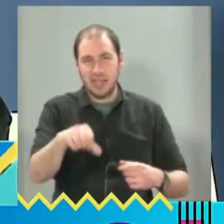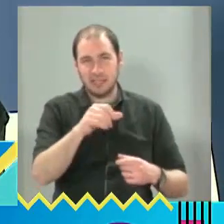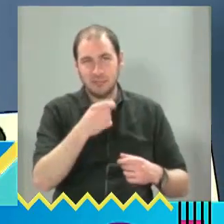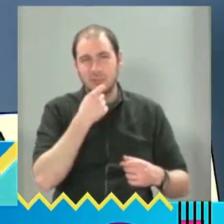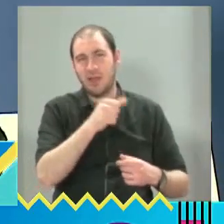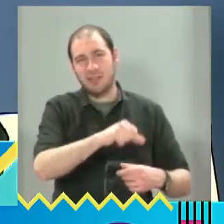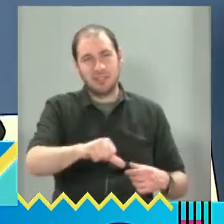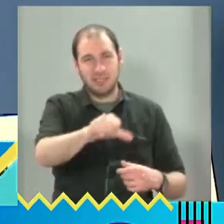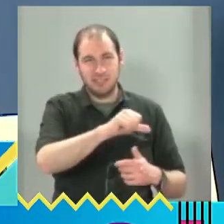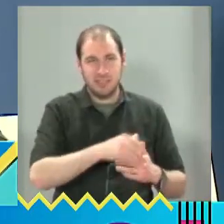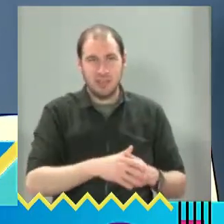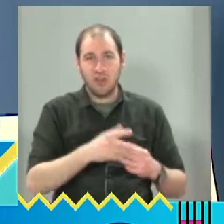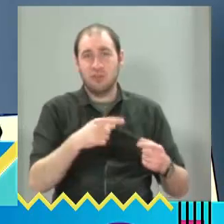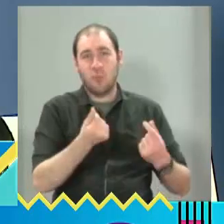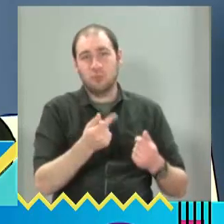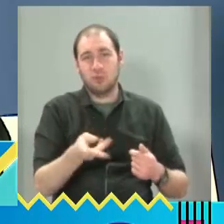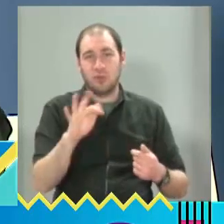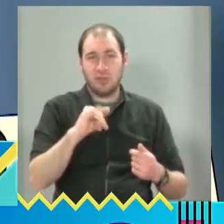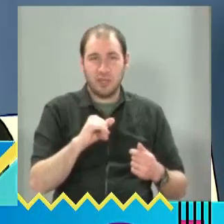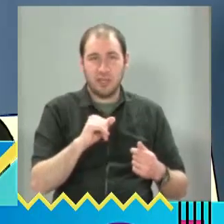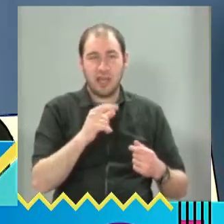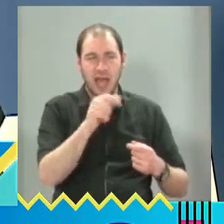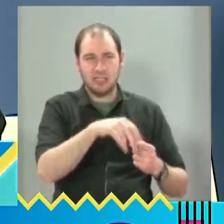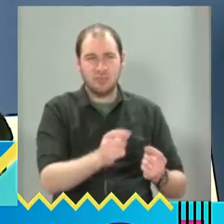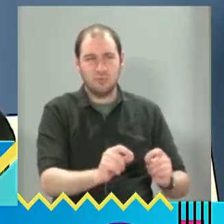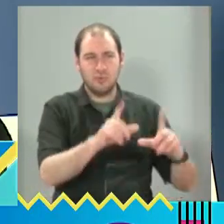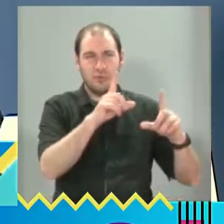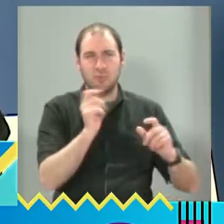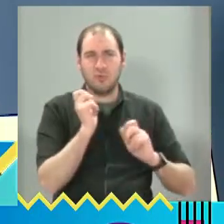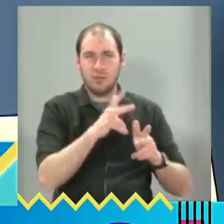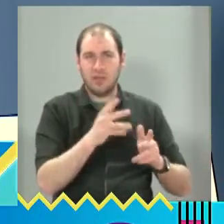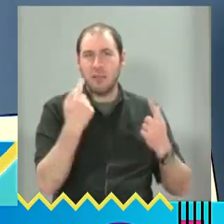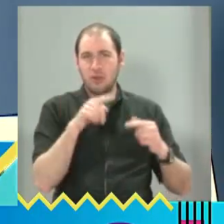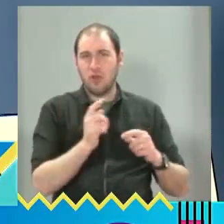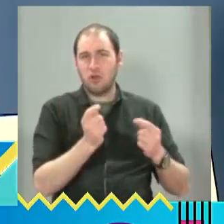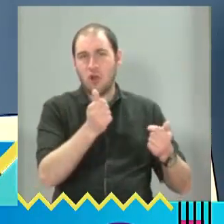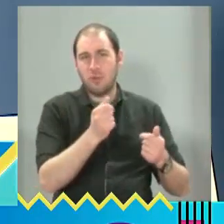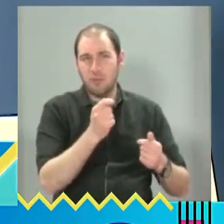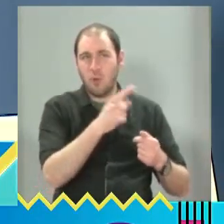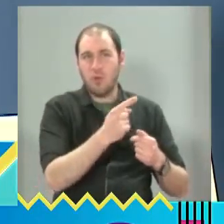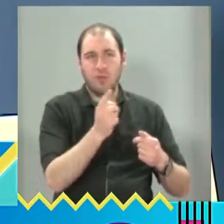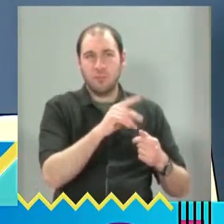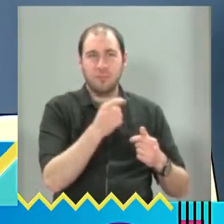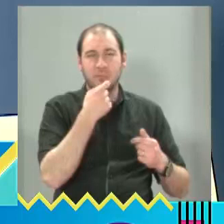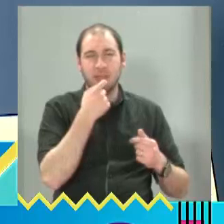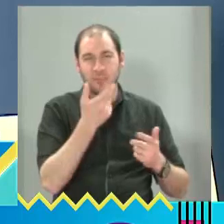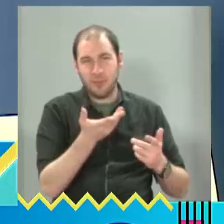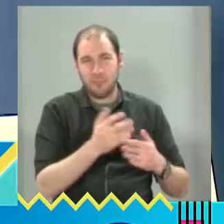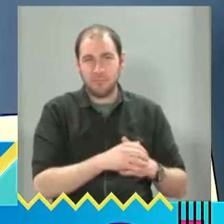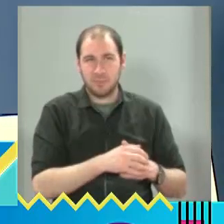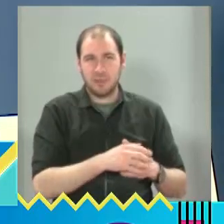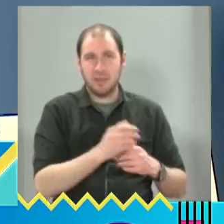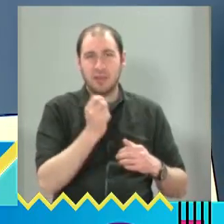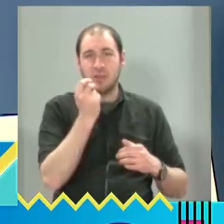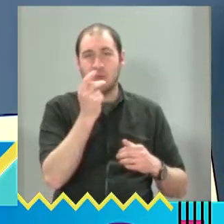el aceite, algo de uso diario. Te suben el aceite y vos decís, ah no, pero voy a comprar, en vez de uno, encima te ponen solo